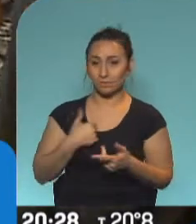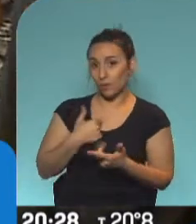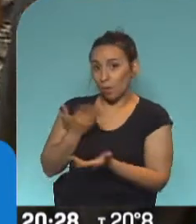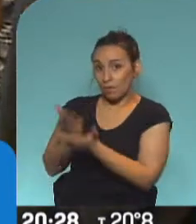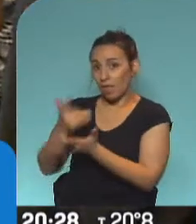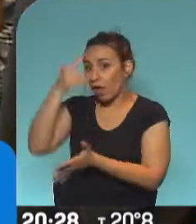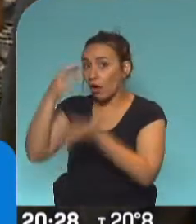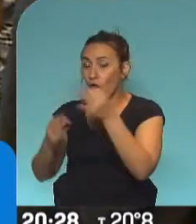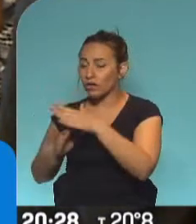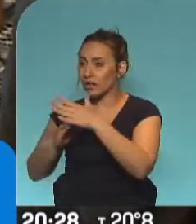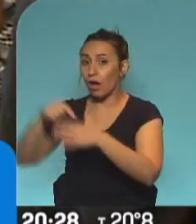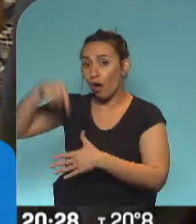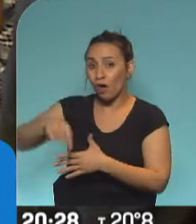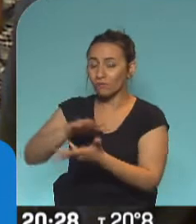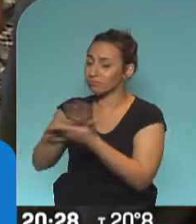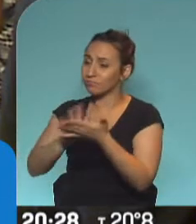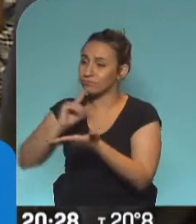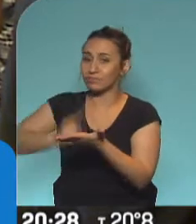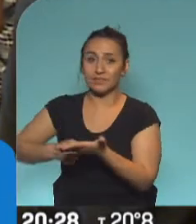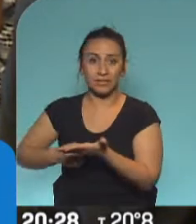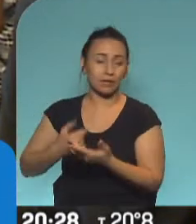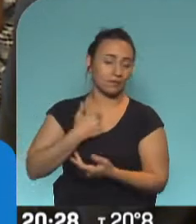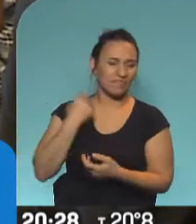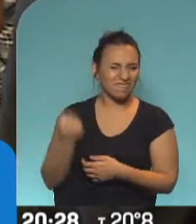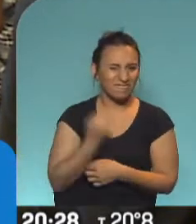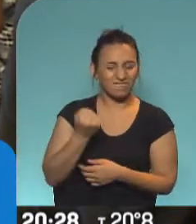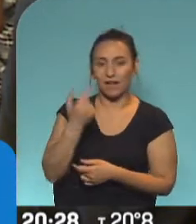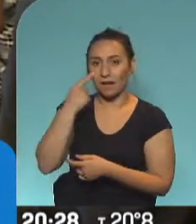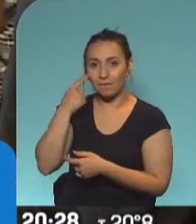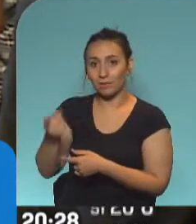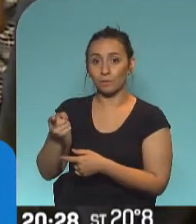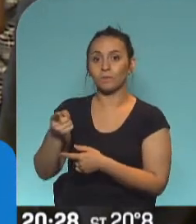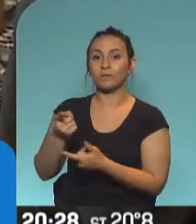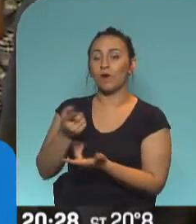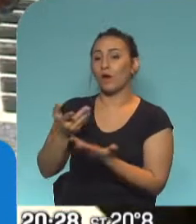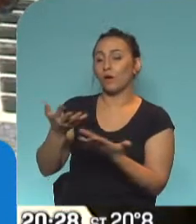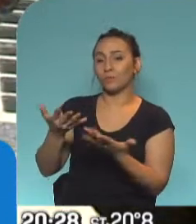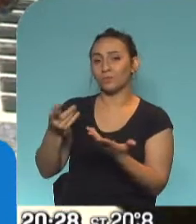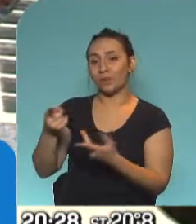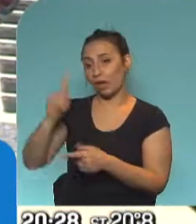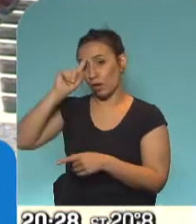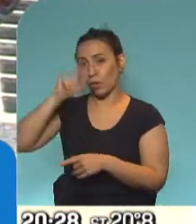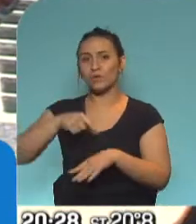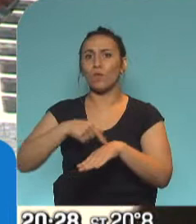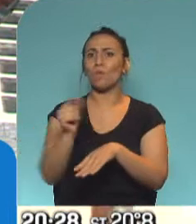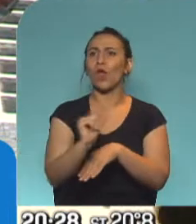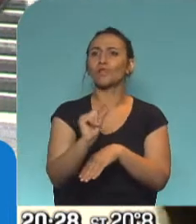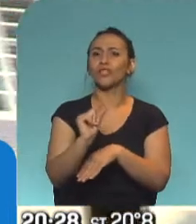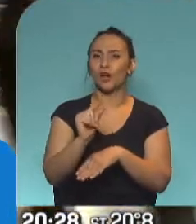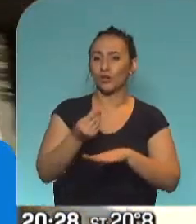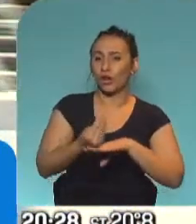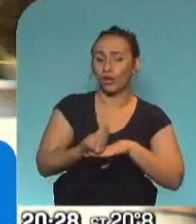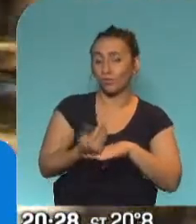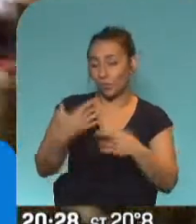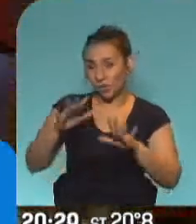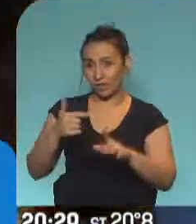era mi expectativa. Mi expectativa de máxima era que bajo esa premisa del juez transitorio haga excepciones en